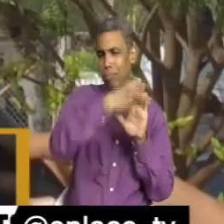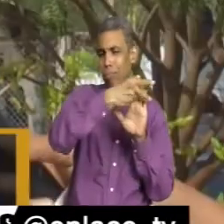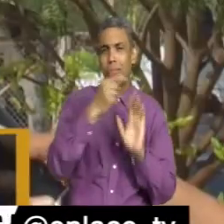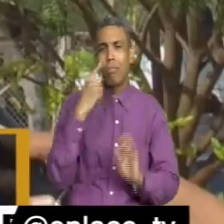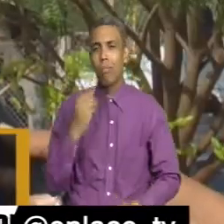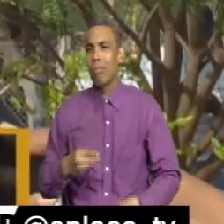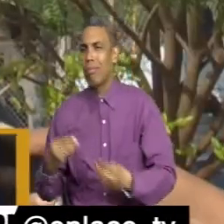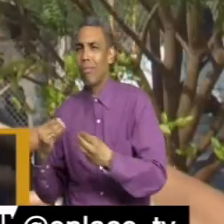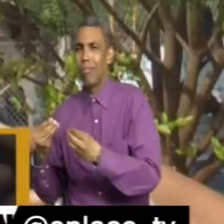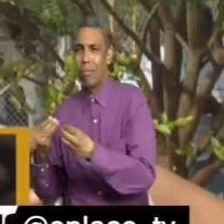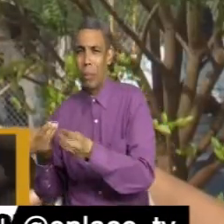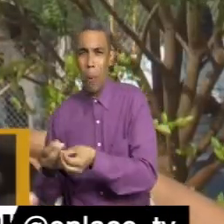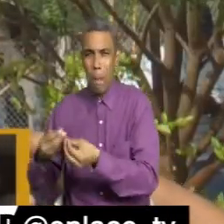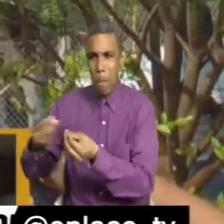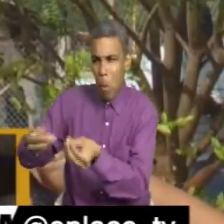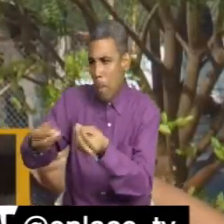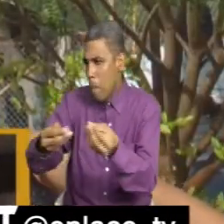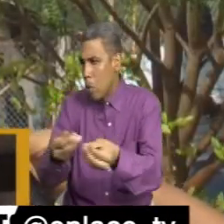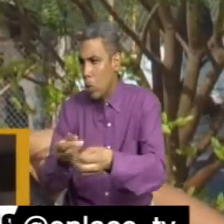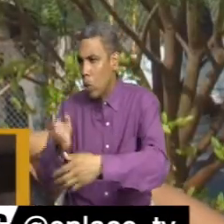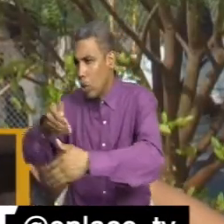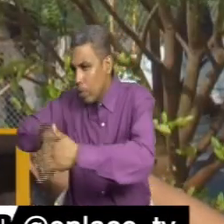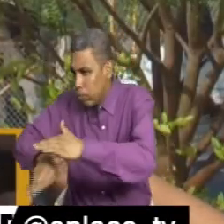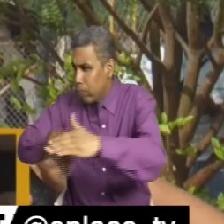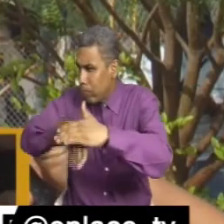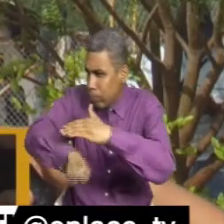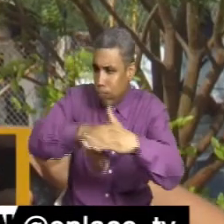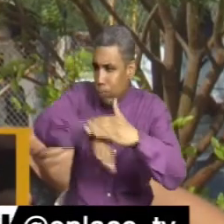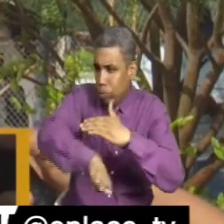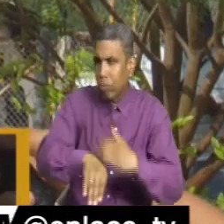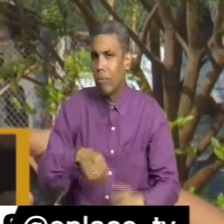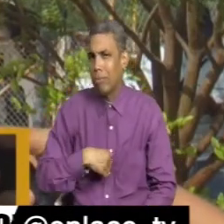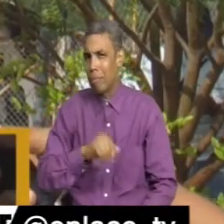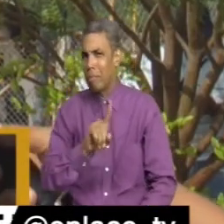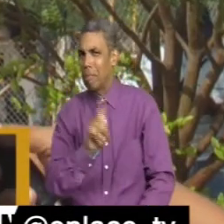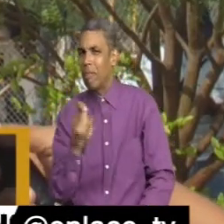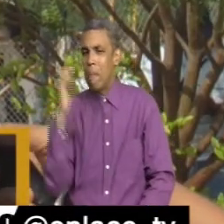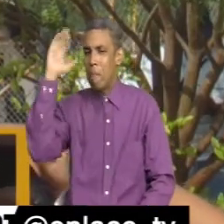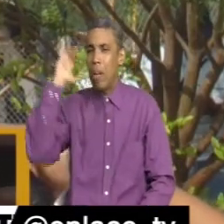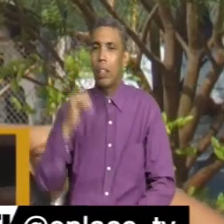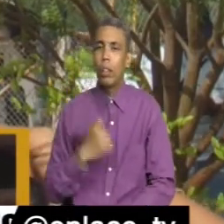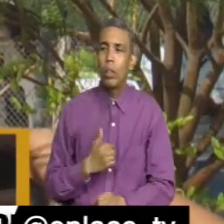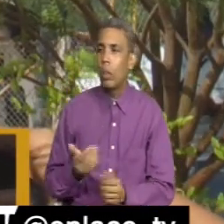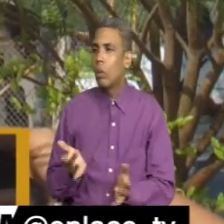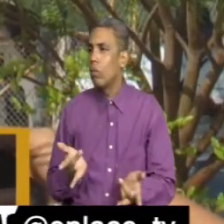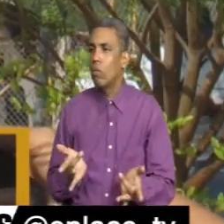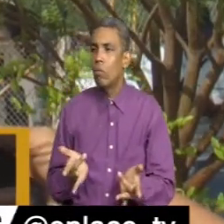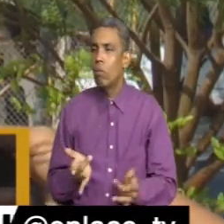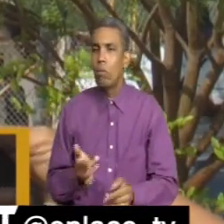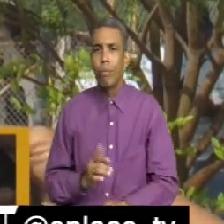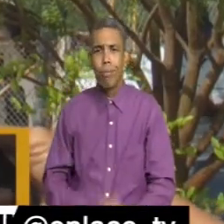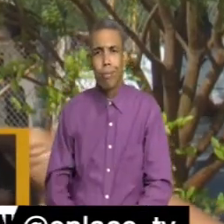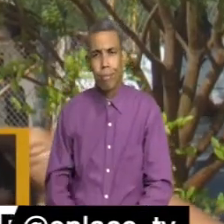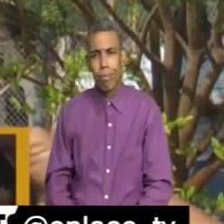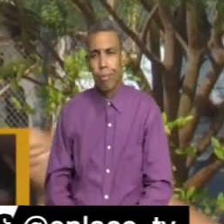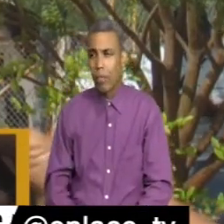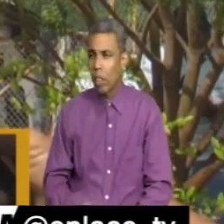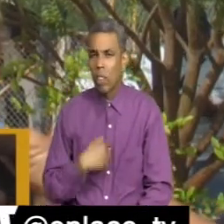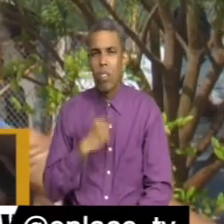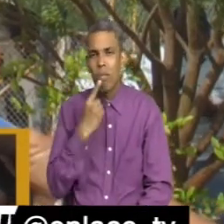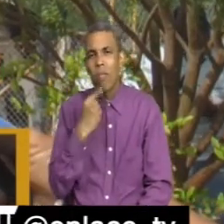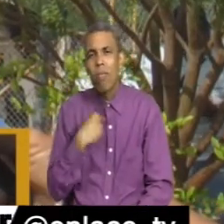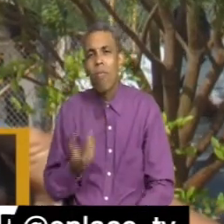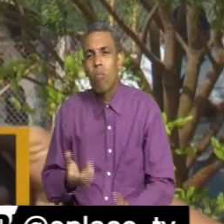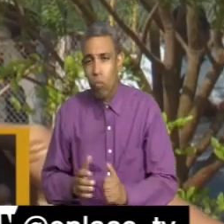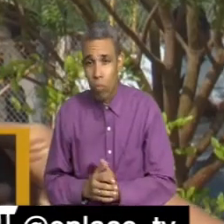empleo. 136 postulaciones por CAFAO y por el SENA y ninguna. Ninguna me ha postulado porque dicen que aparentemente no debo tener